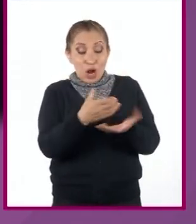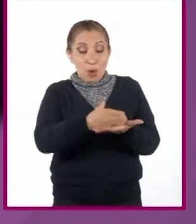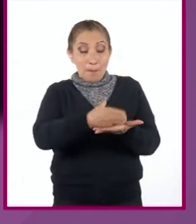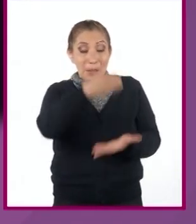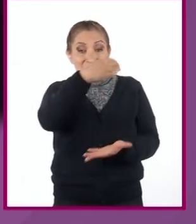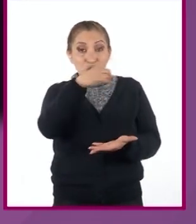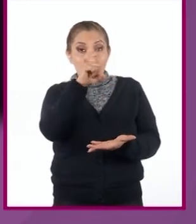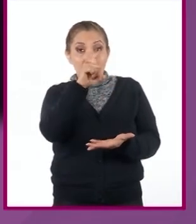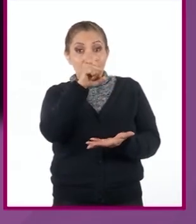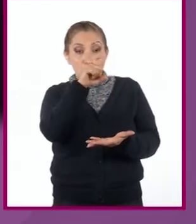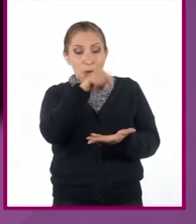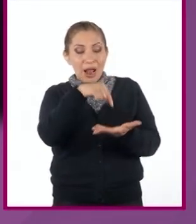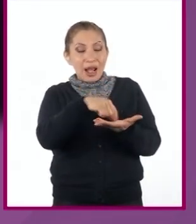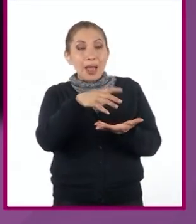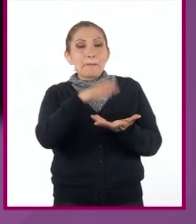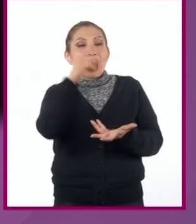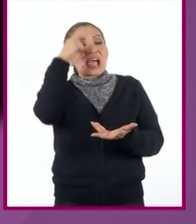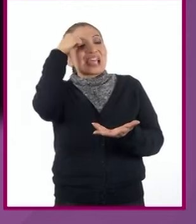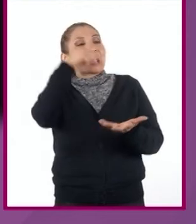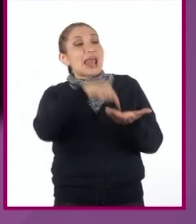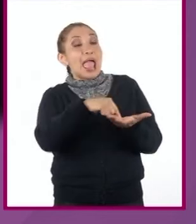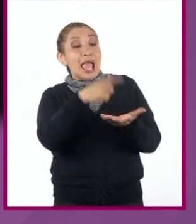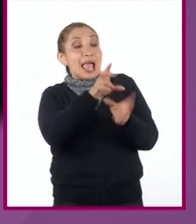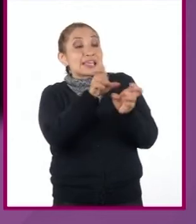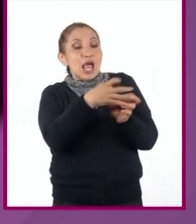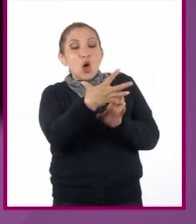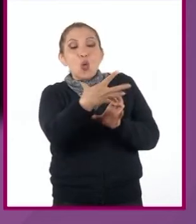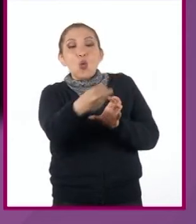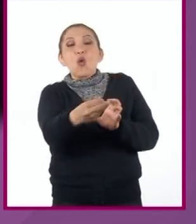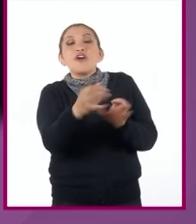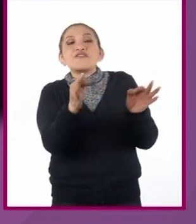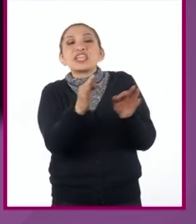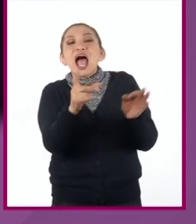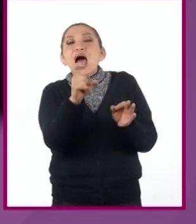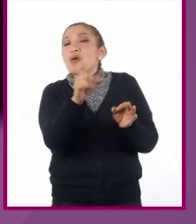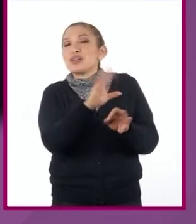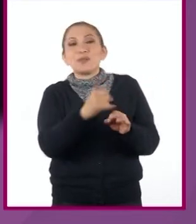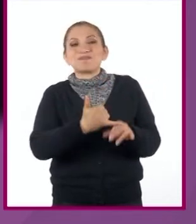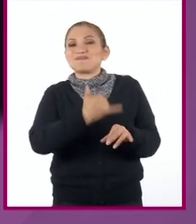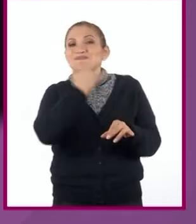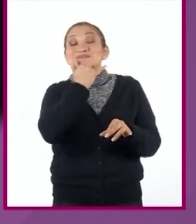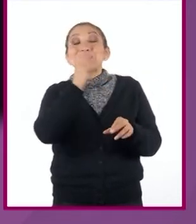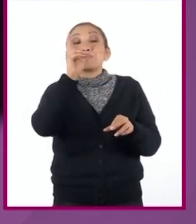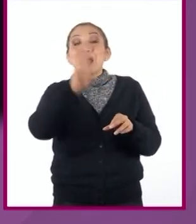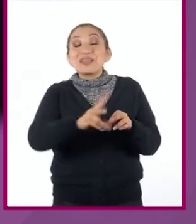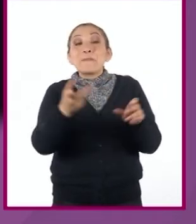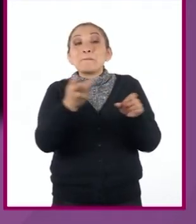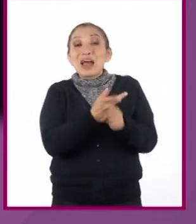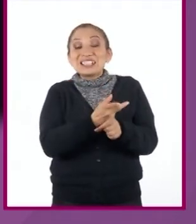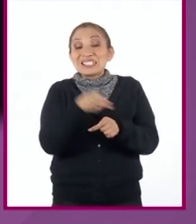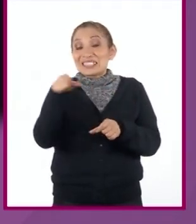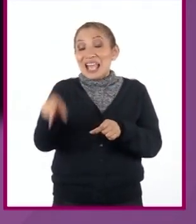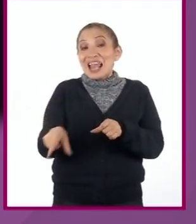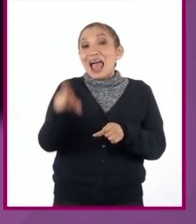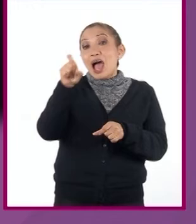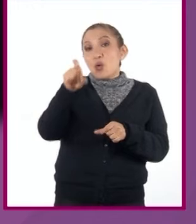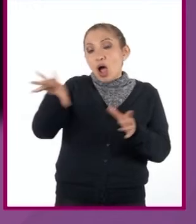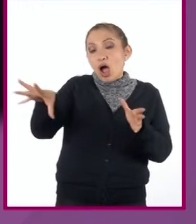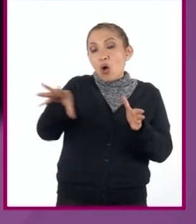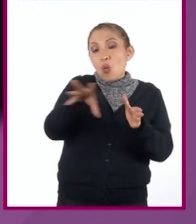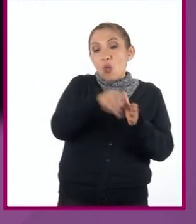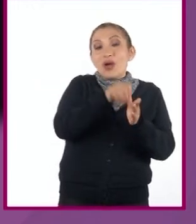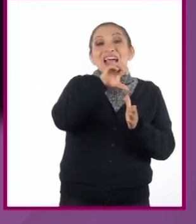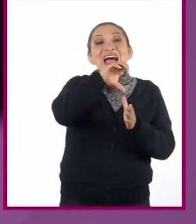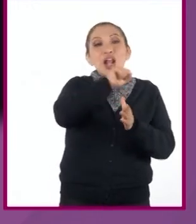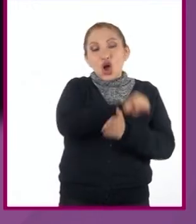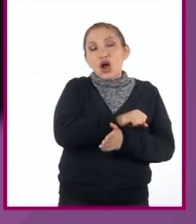vaso con agua, generalmente pensamos que el hielo enfría el agua, pero lo que en realidad ocurre es que el agua le